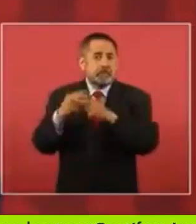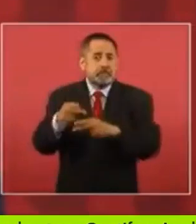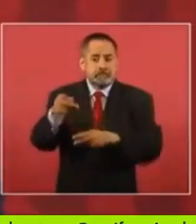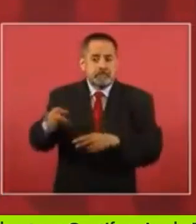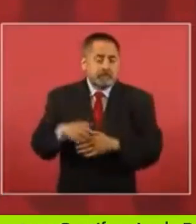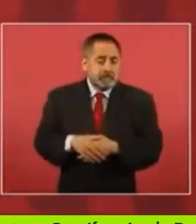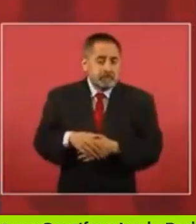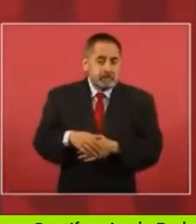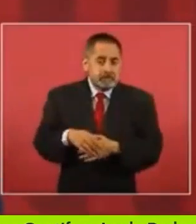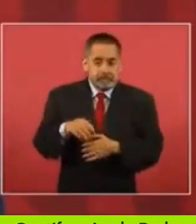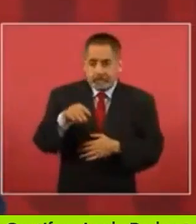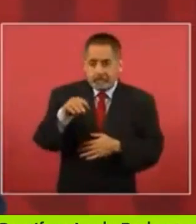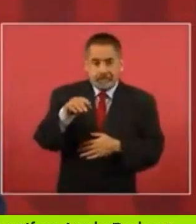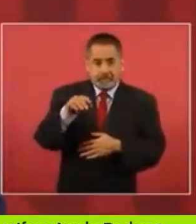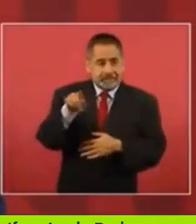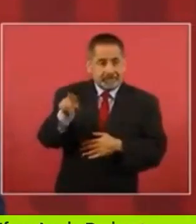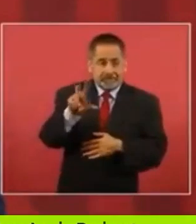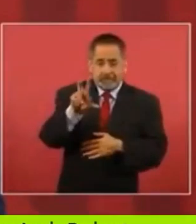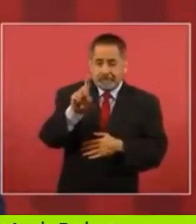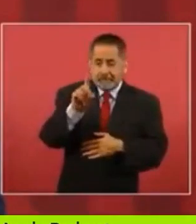30 años